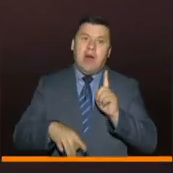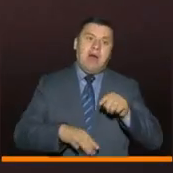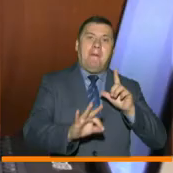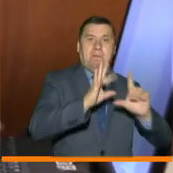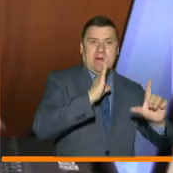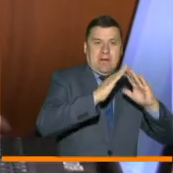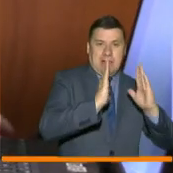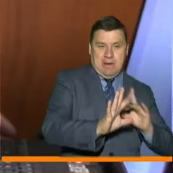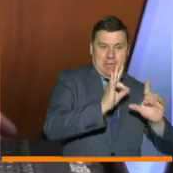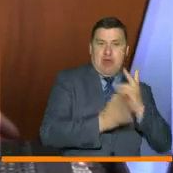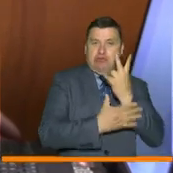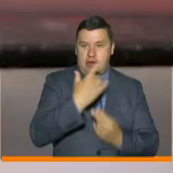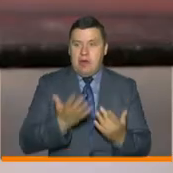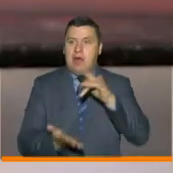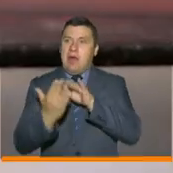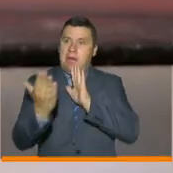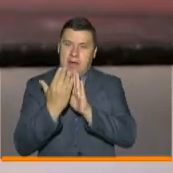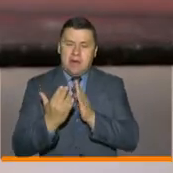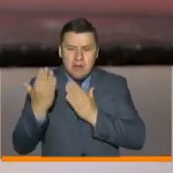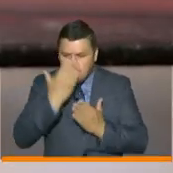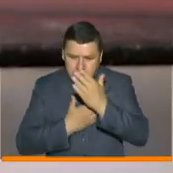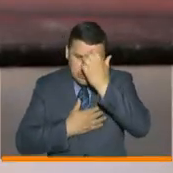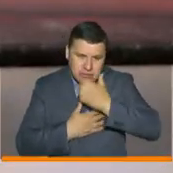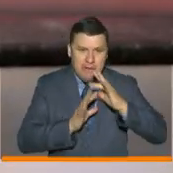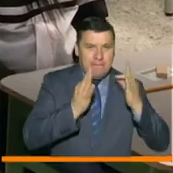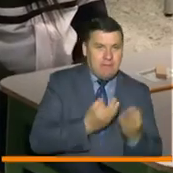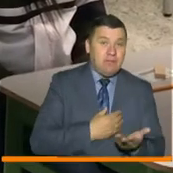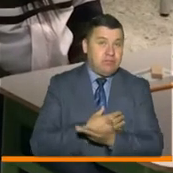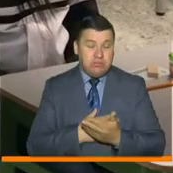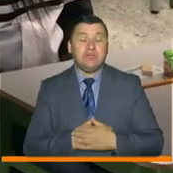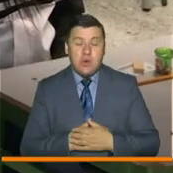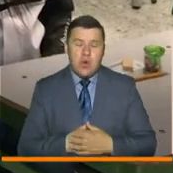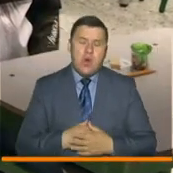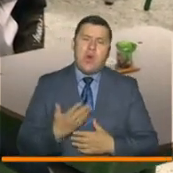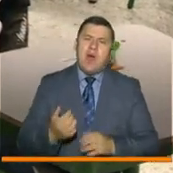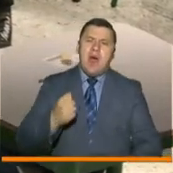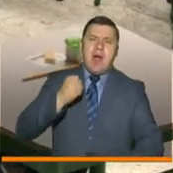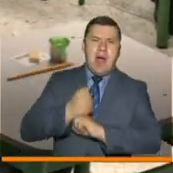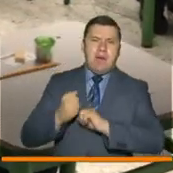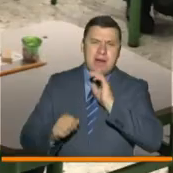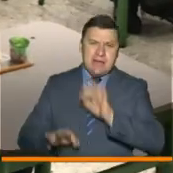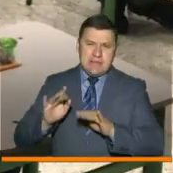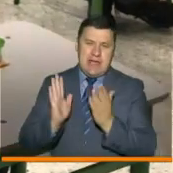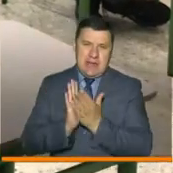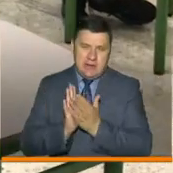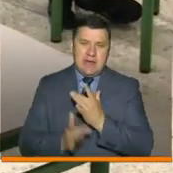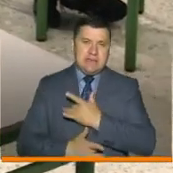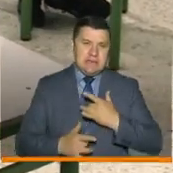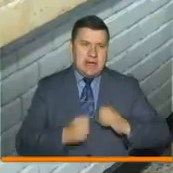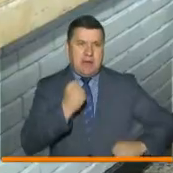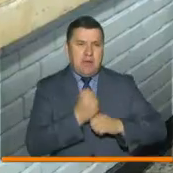desde casa para proteger la salud de los examinandos y la de sus familias. Esto se hizo con el apoyo de las Secretarías de Educación y